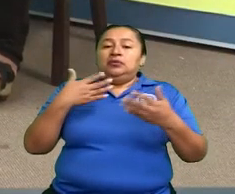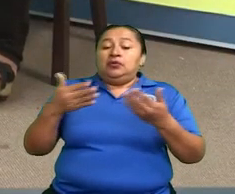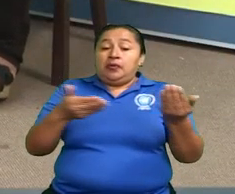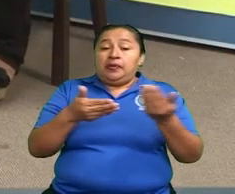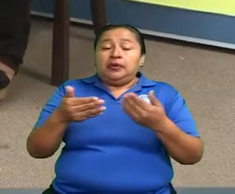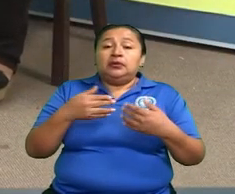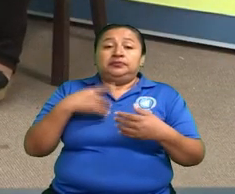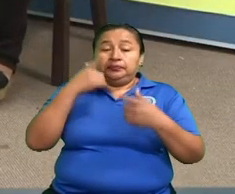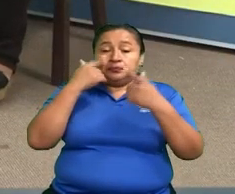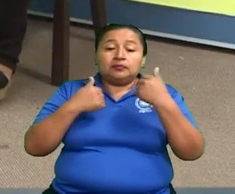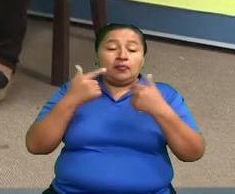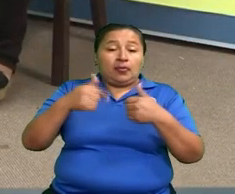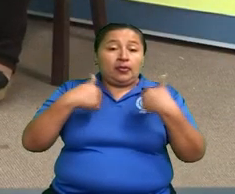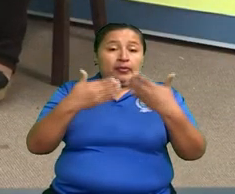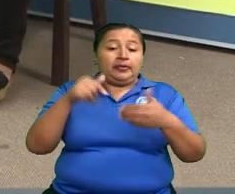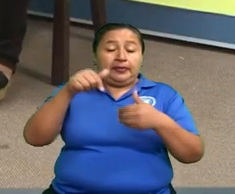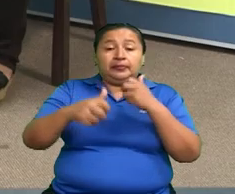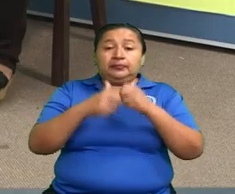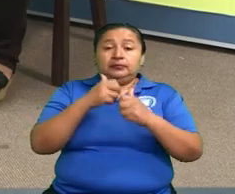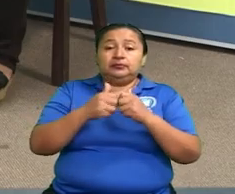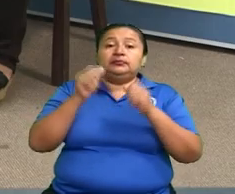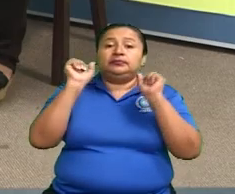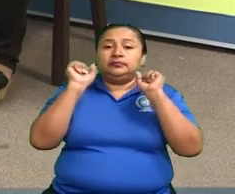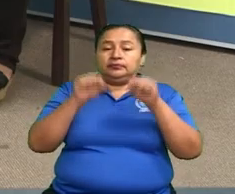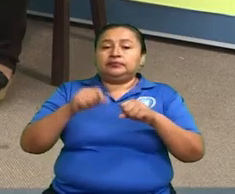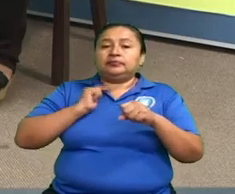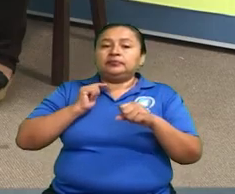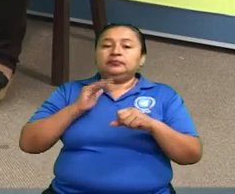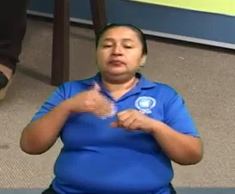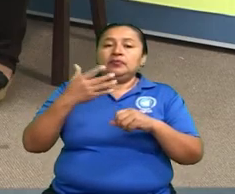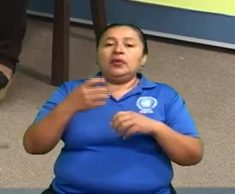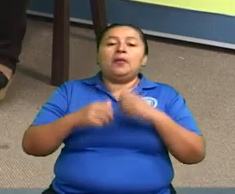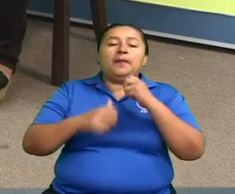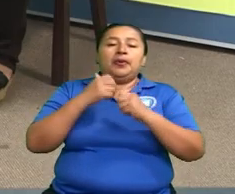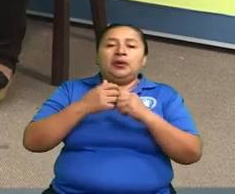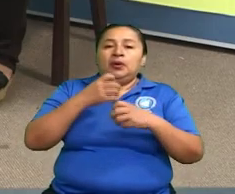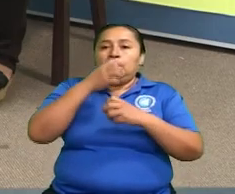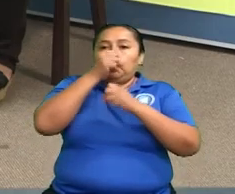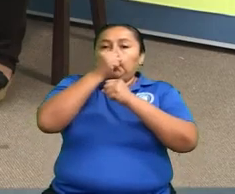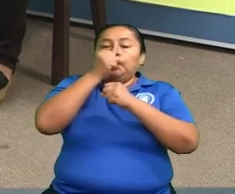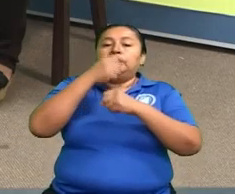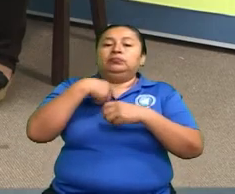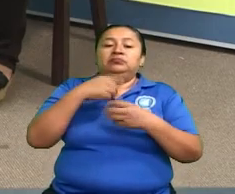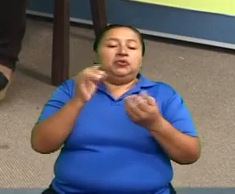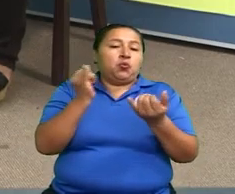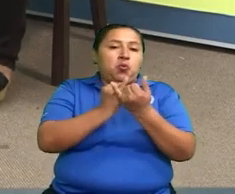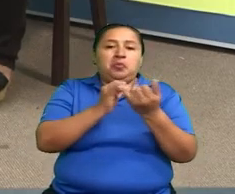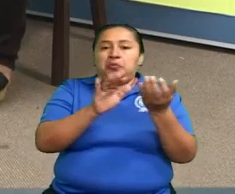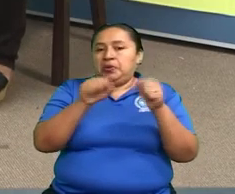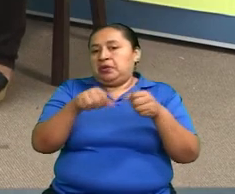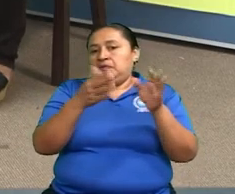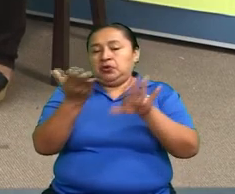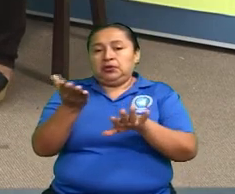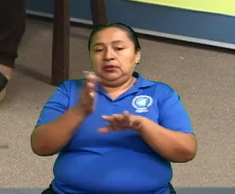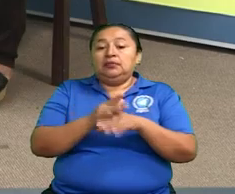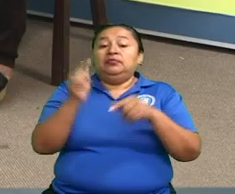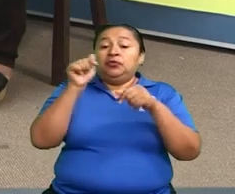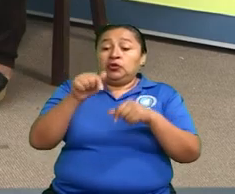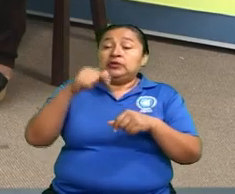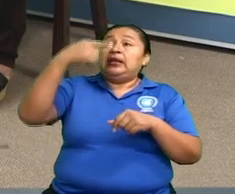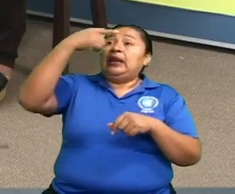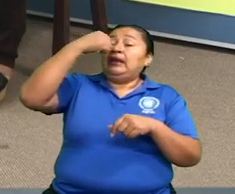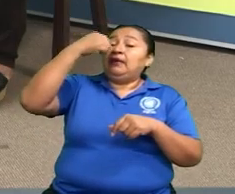niños. Entonces, este tipo de complicaciones pueden llegar a una insuficiencia respiratoria y al mismo tiempo la muerte. Entonces, esta vacuna nos